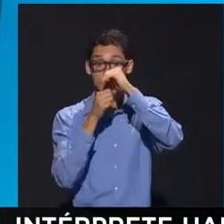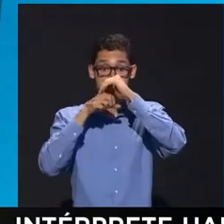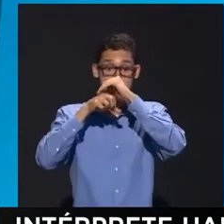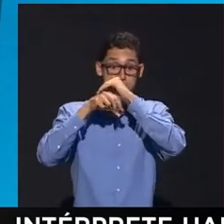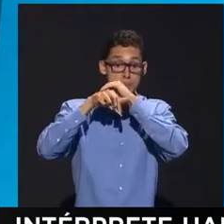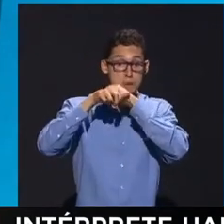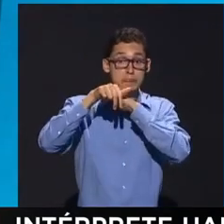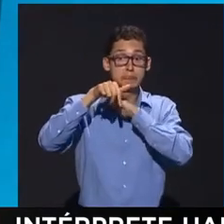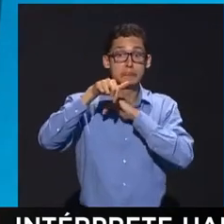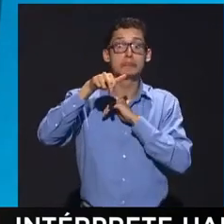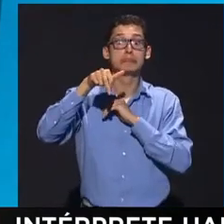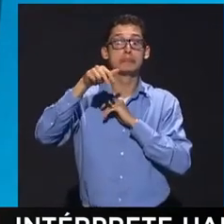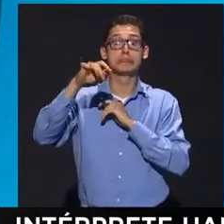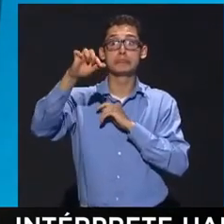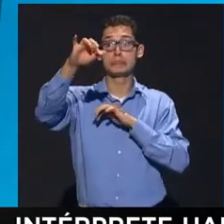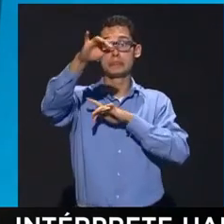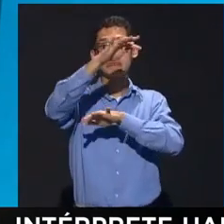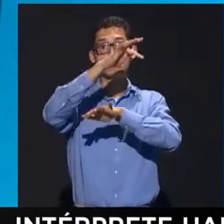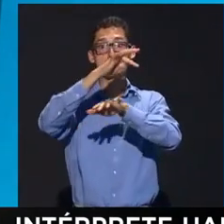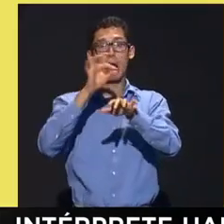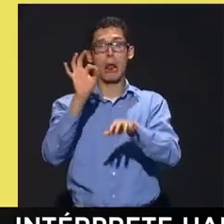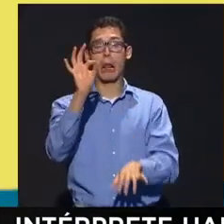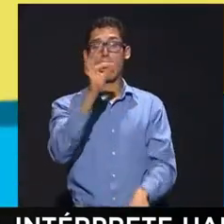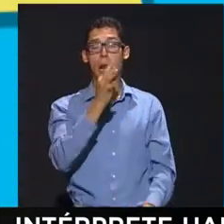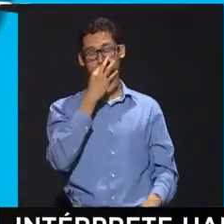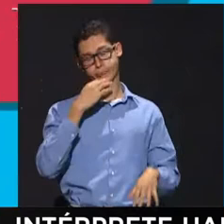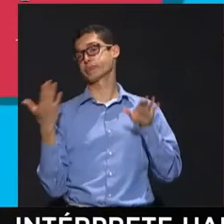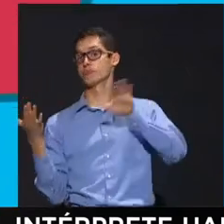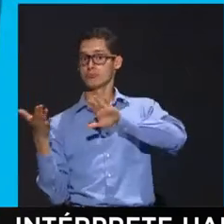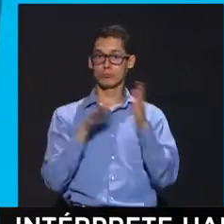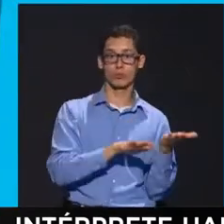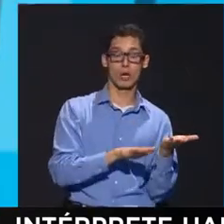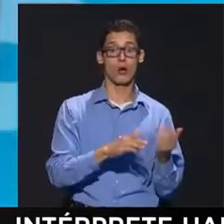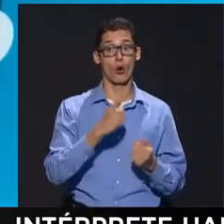las bacterias que está dando este coronavirus.